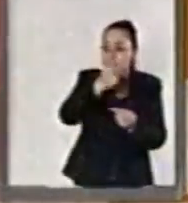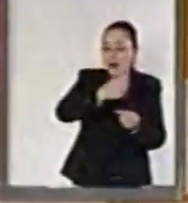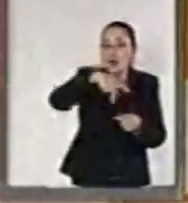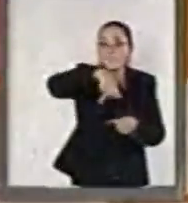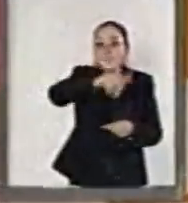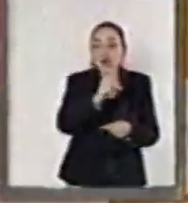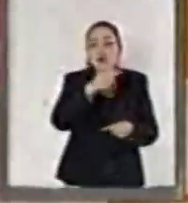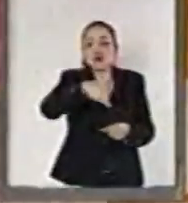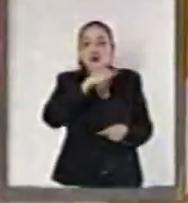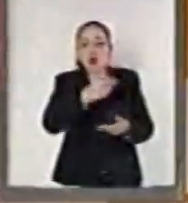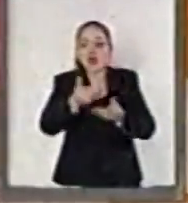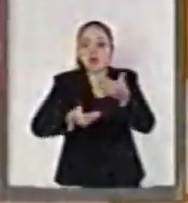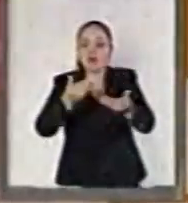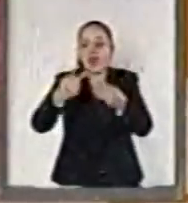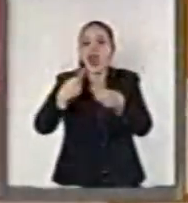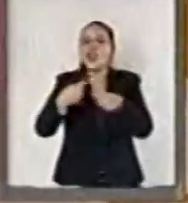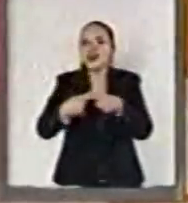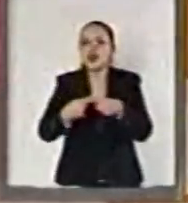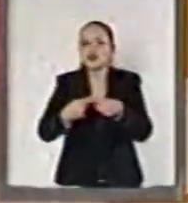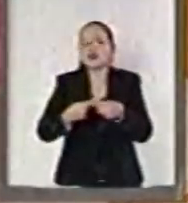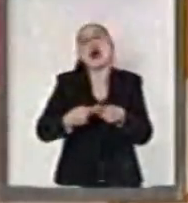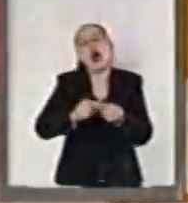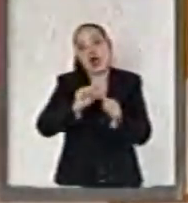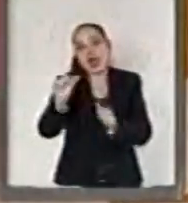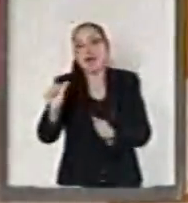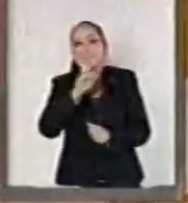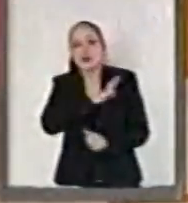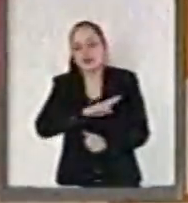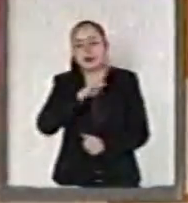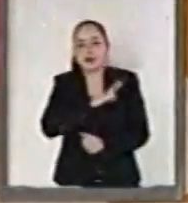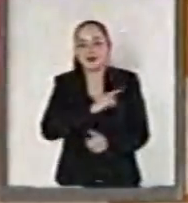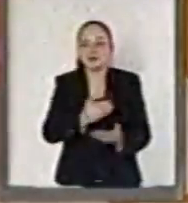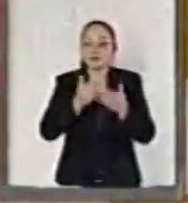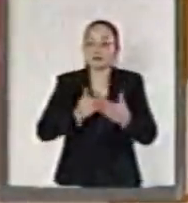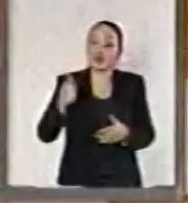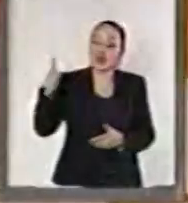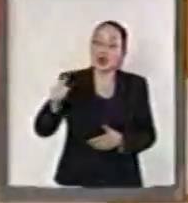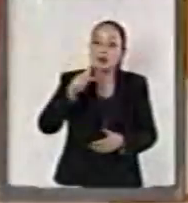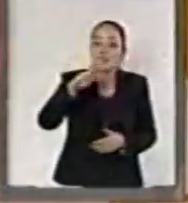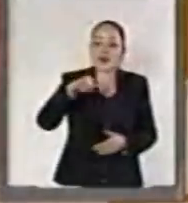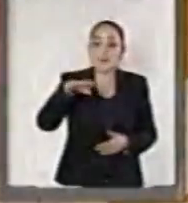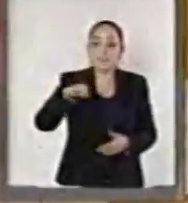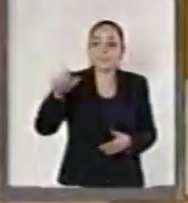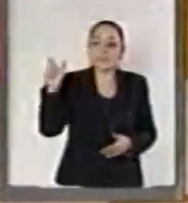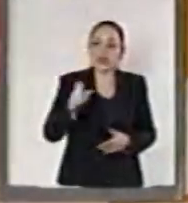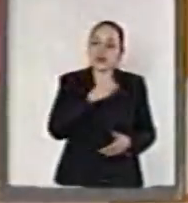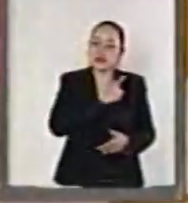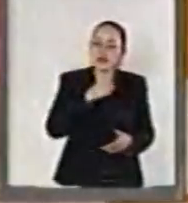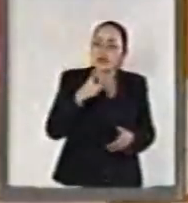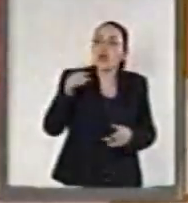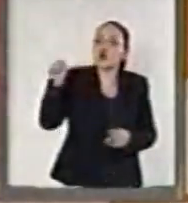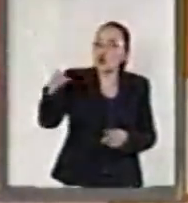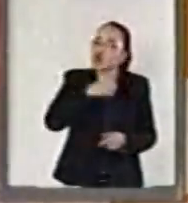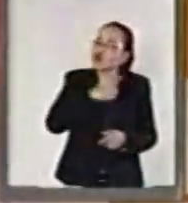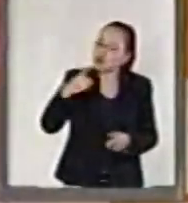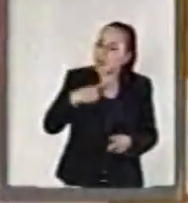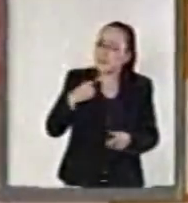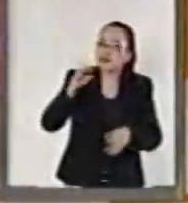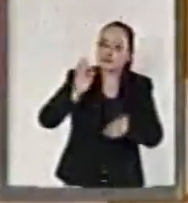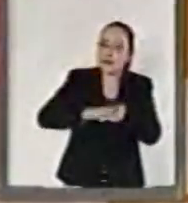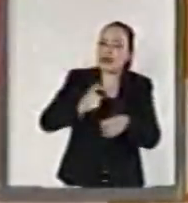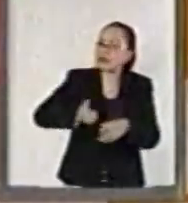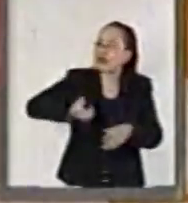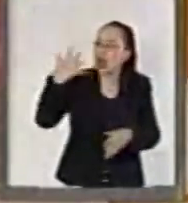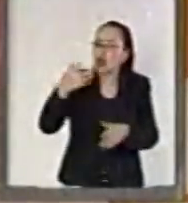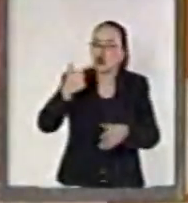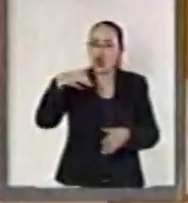ella sirve al sector privado. Se trata entonces de obligar a Pemex a encarecer el gas para que sus